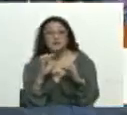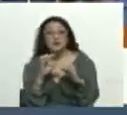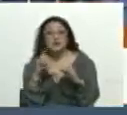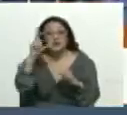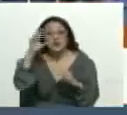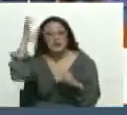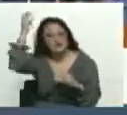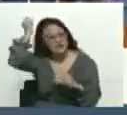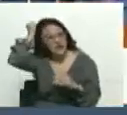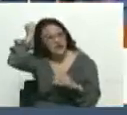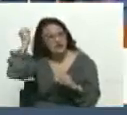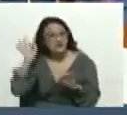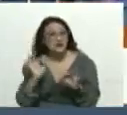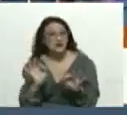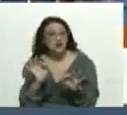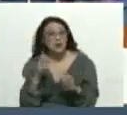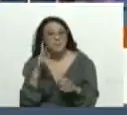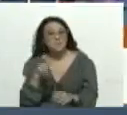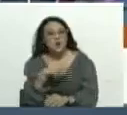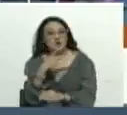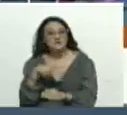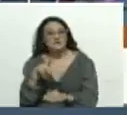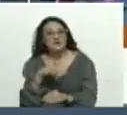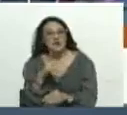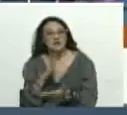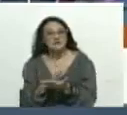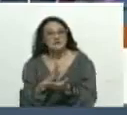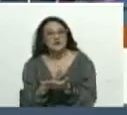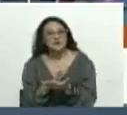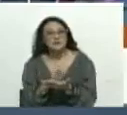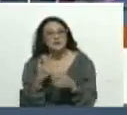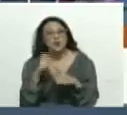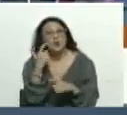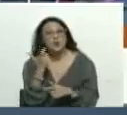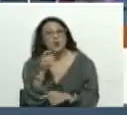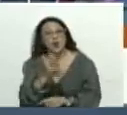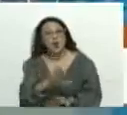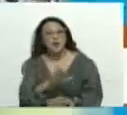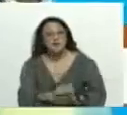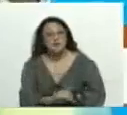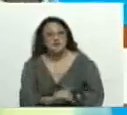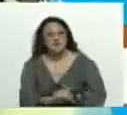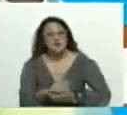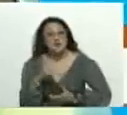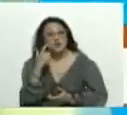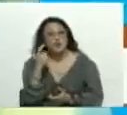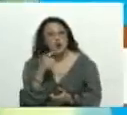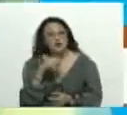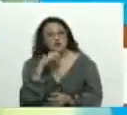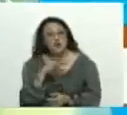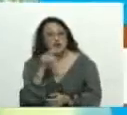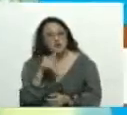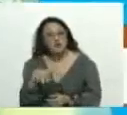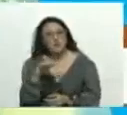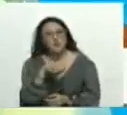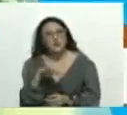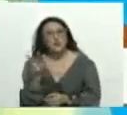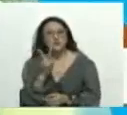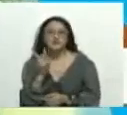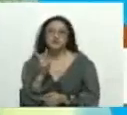con su prosa y su poesía de siempre no pero lo buscó ahí lo buscó en la ética histórica del pueblo venezolano